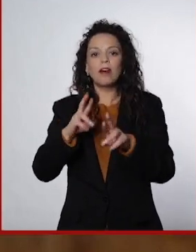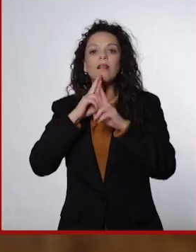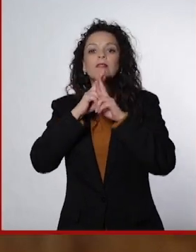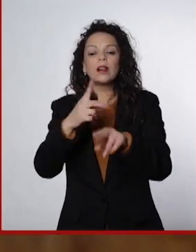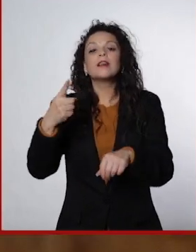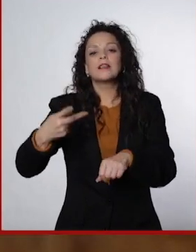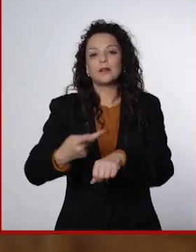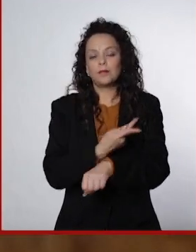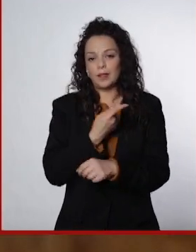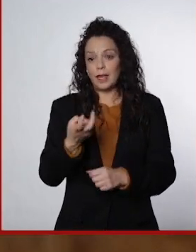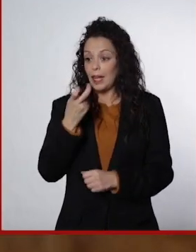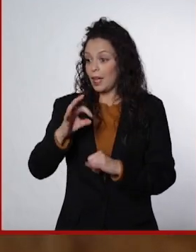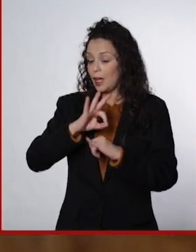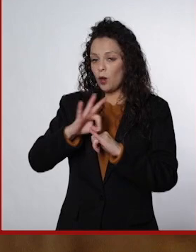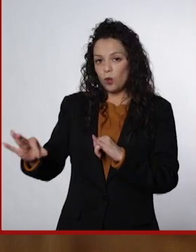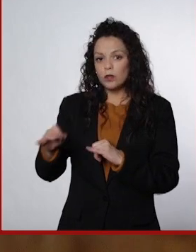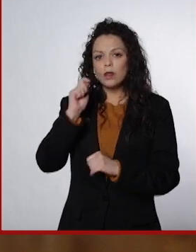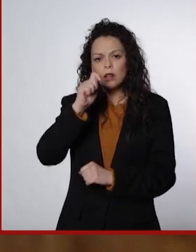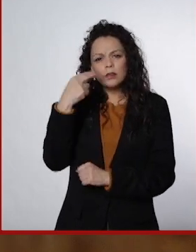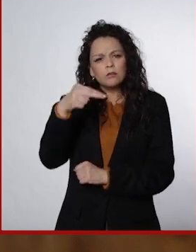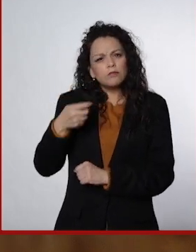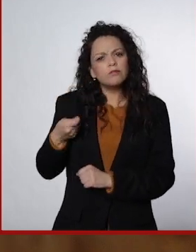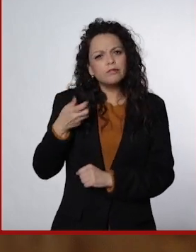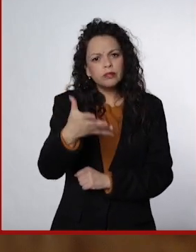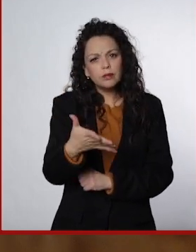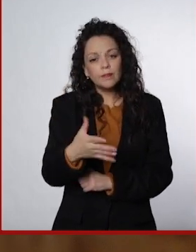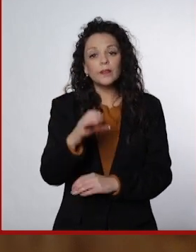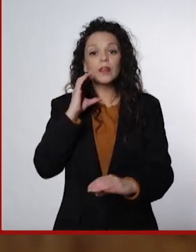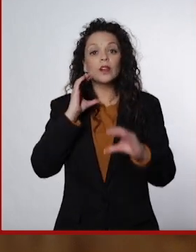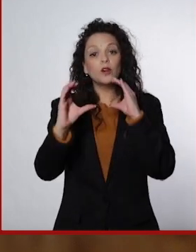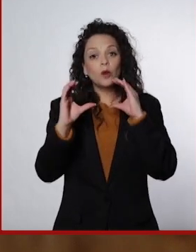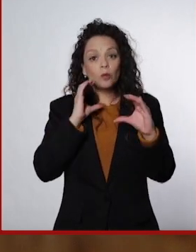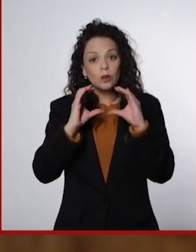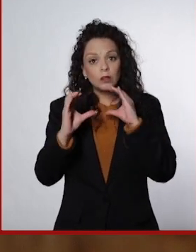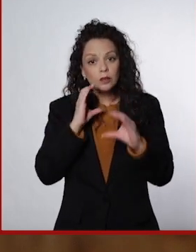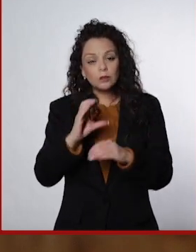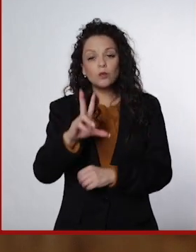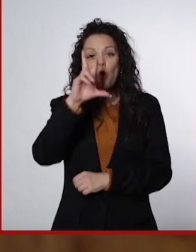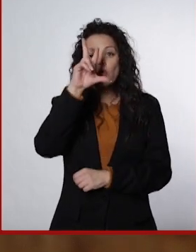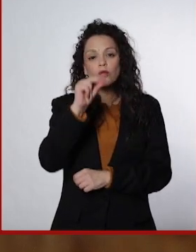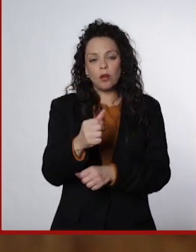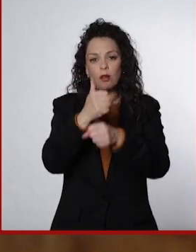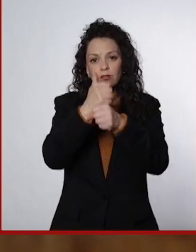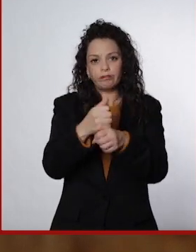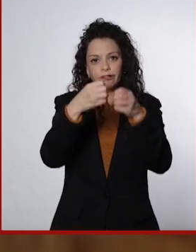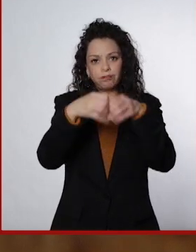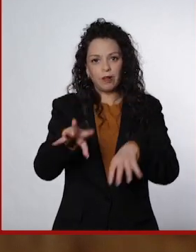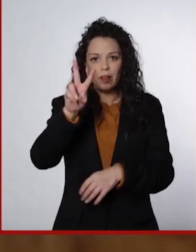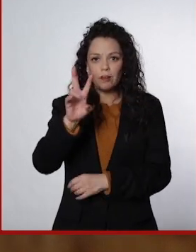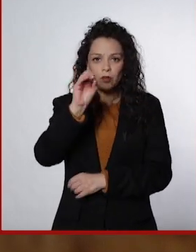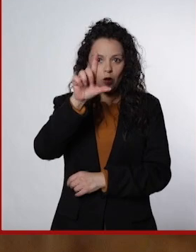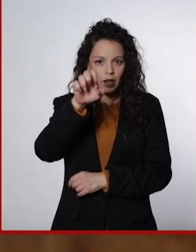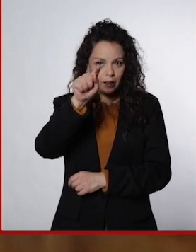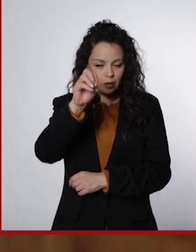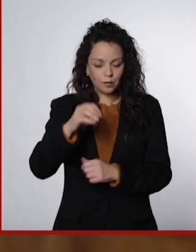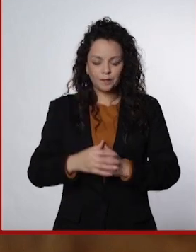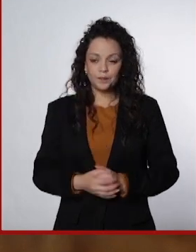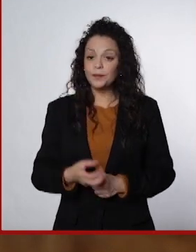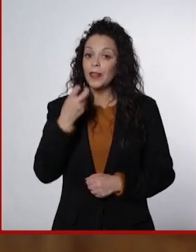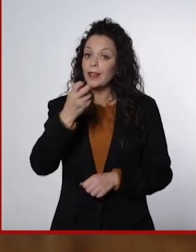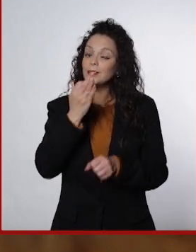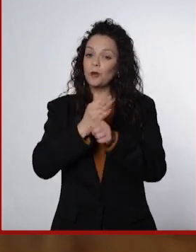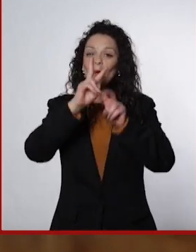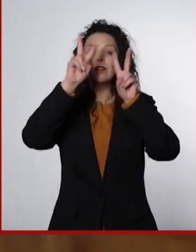A esta última opción se le conoce como comunicación no violenta. Y ese es el tema que abordaremos en este